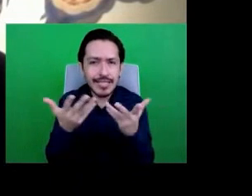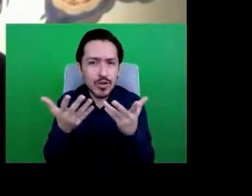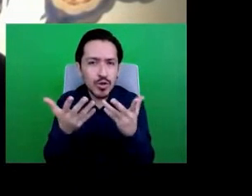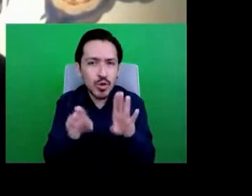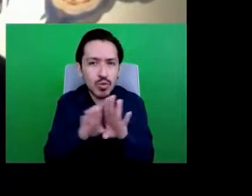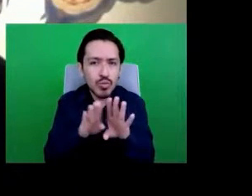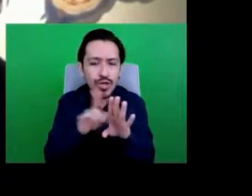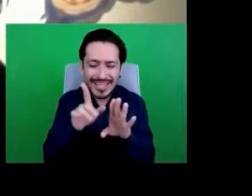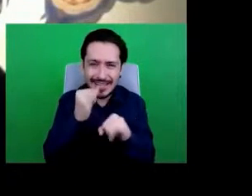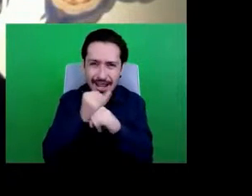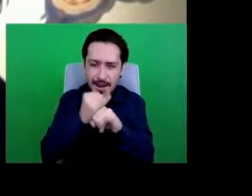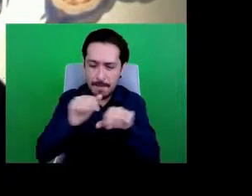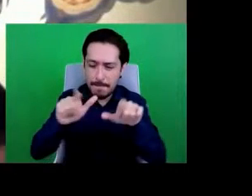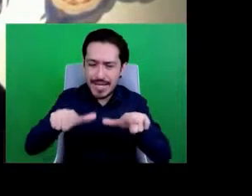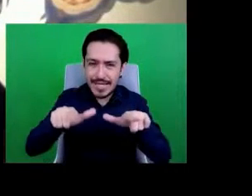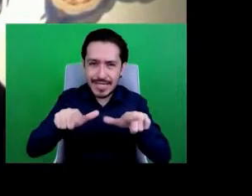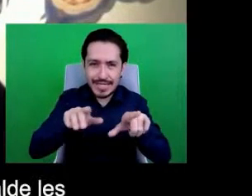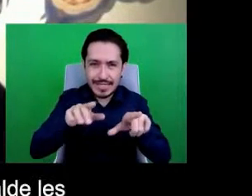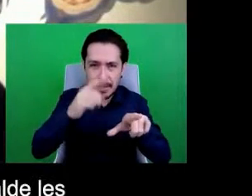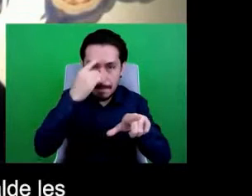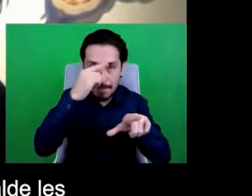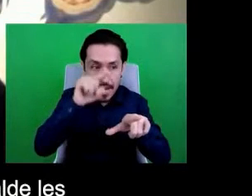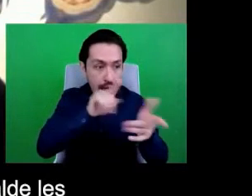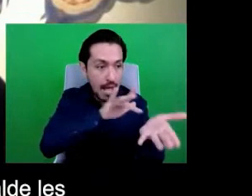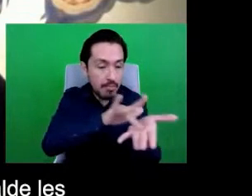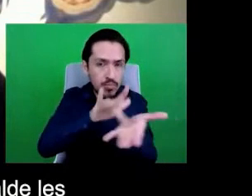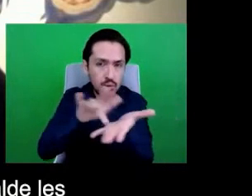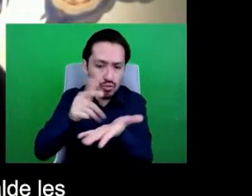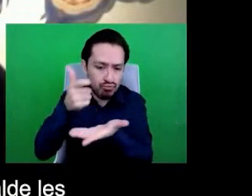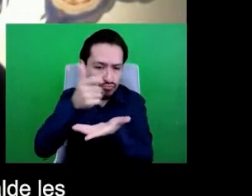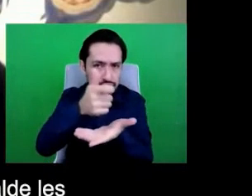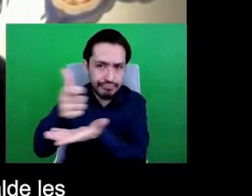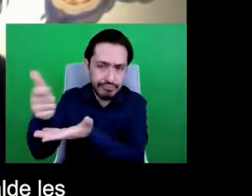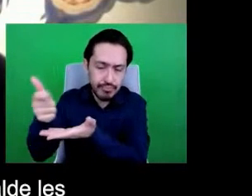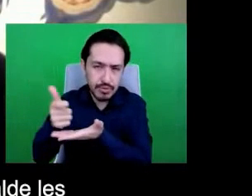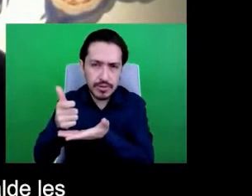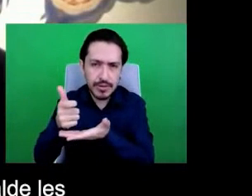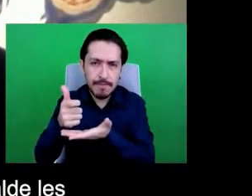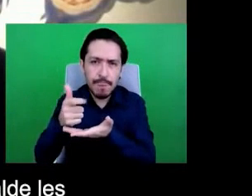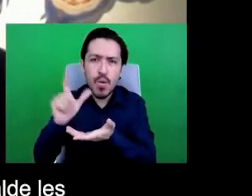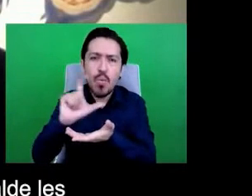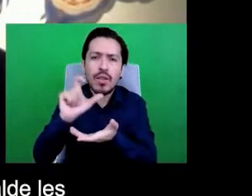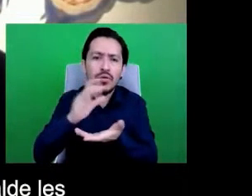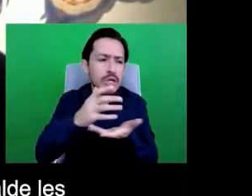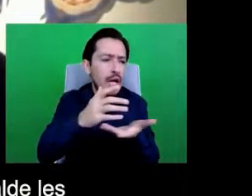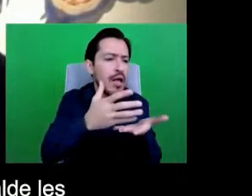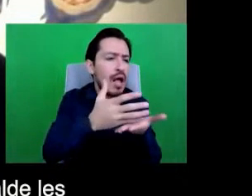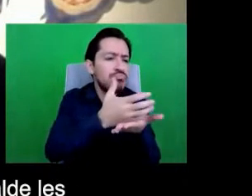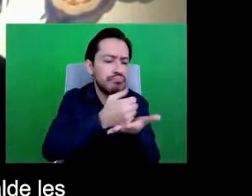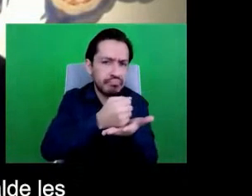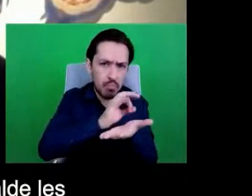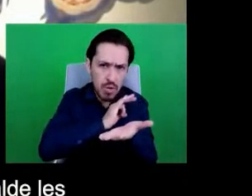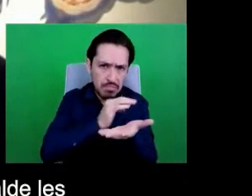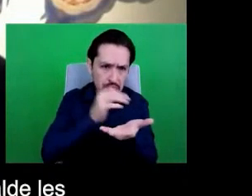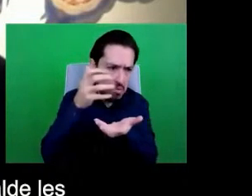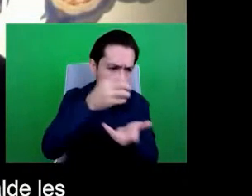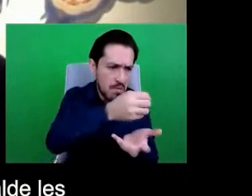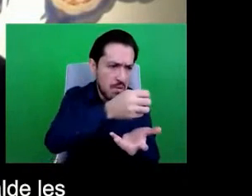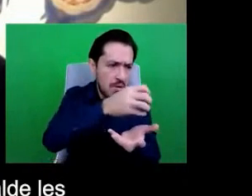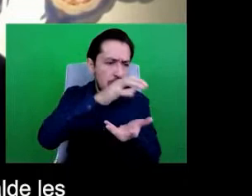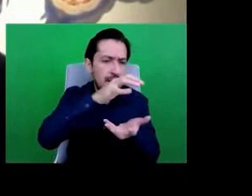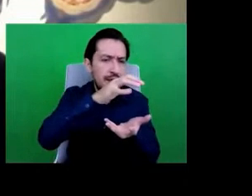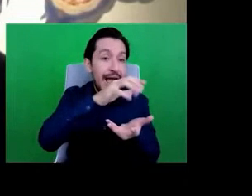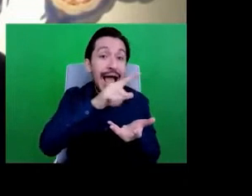los vecinos. Y una vez que hayan logrado recaudar cierta cantidad de dinero, el alcalde les duplicará